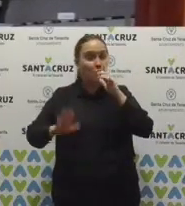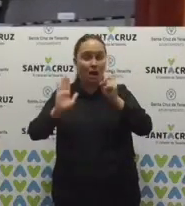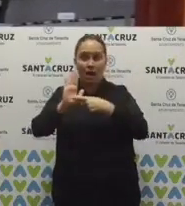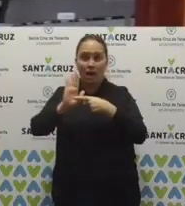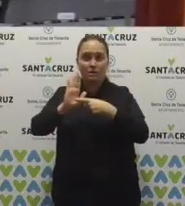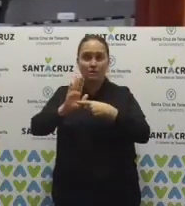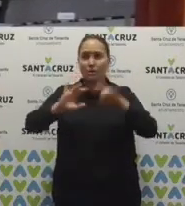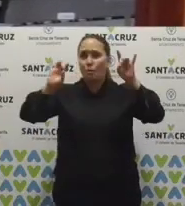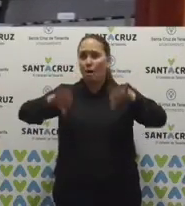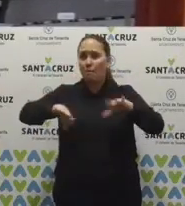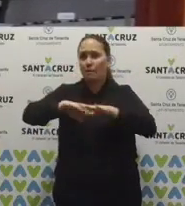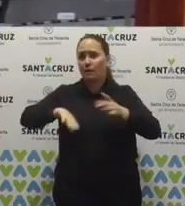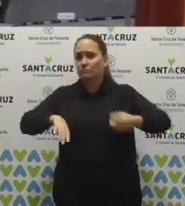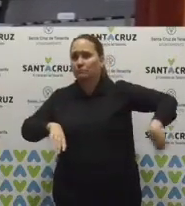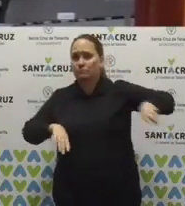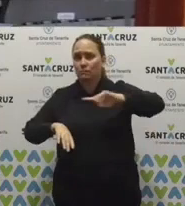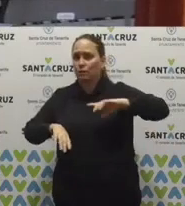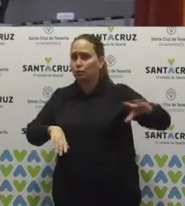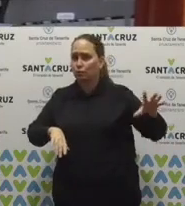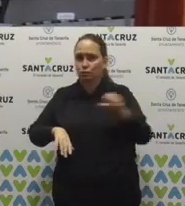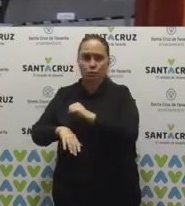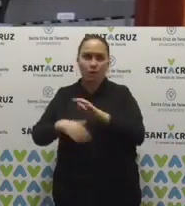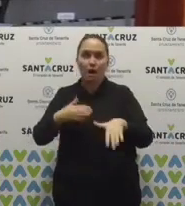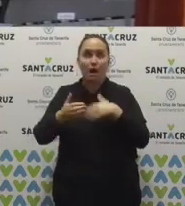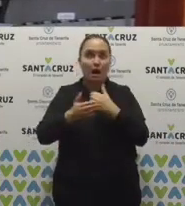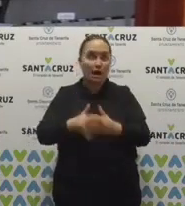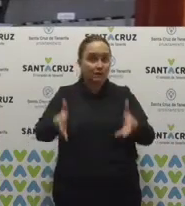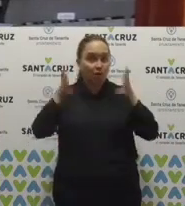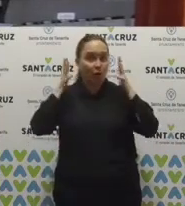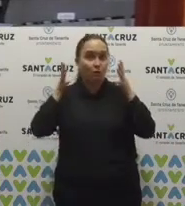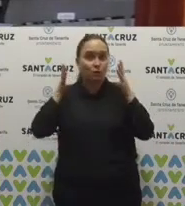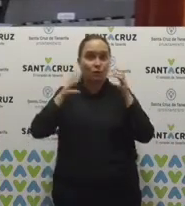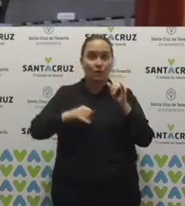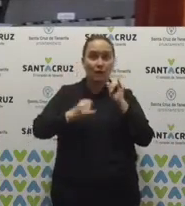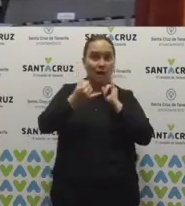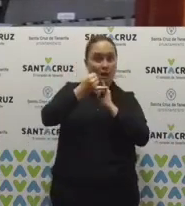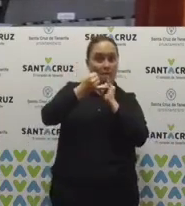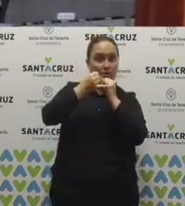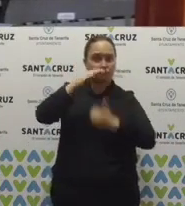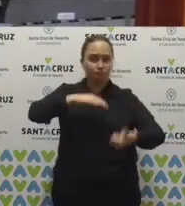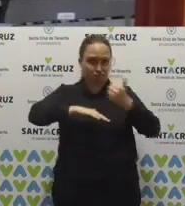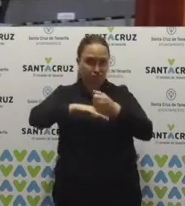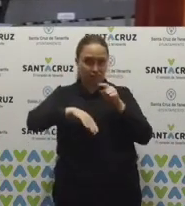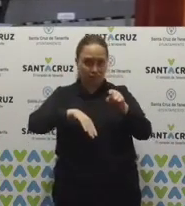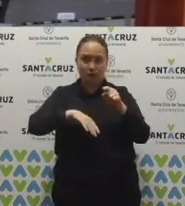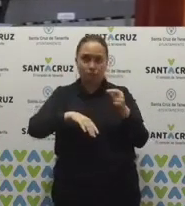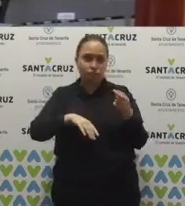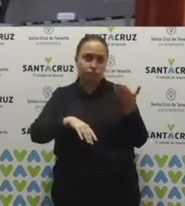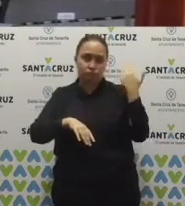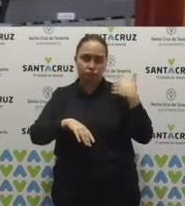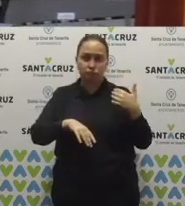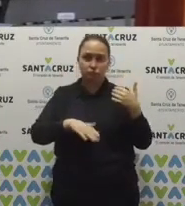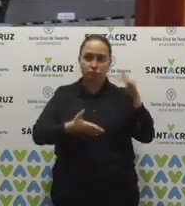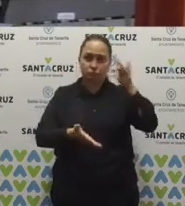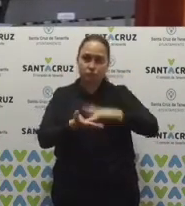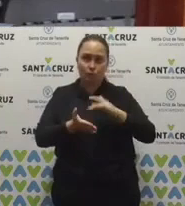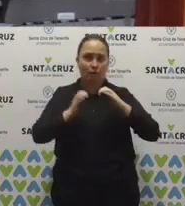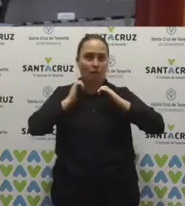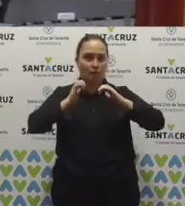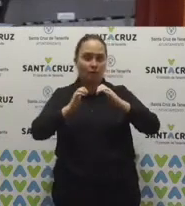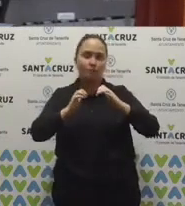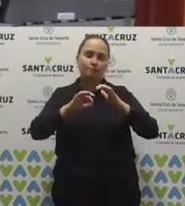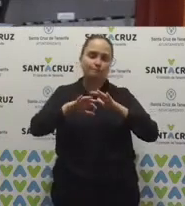misma para todos e incluso hasta el consejo rector de lima celebró y una sesión telemática